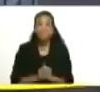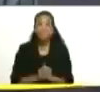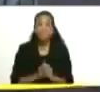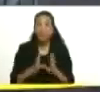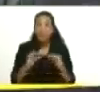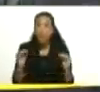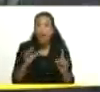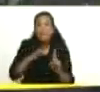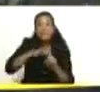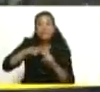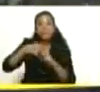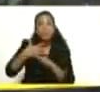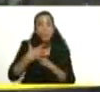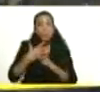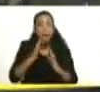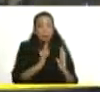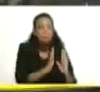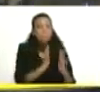todas las condiciones